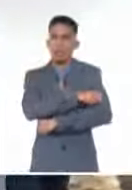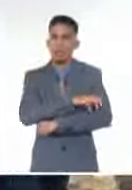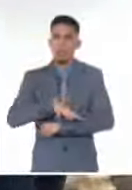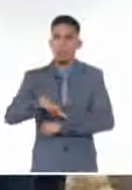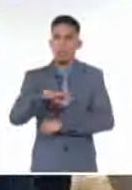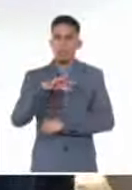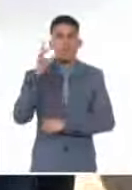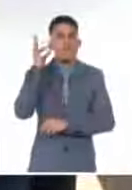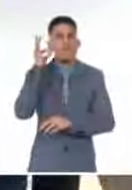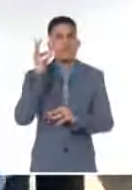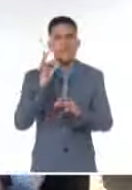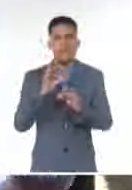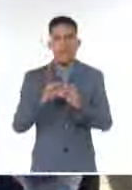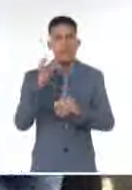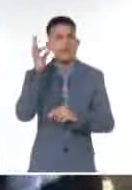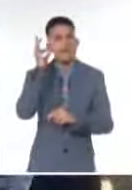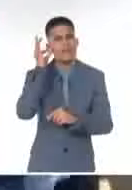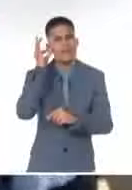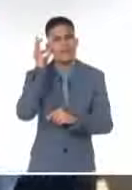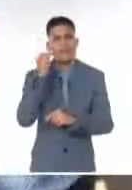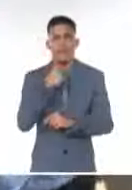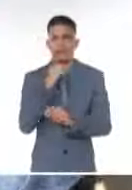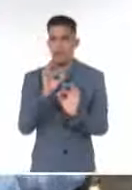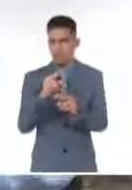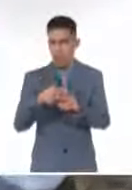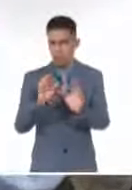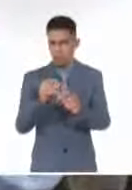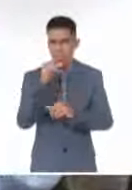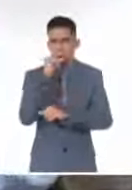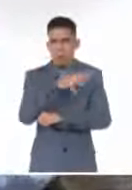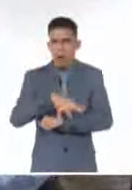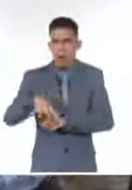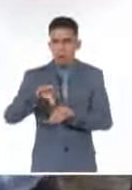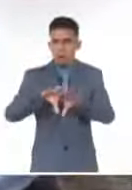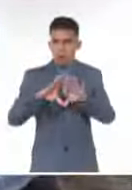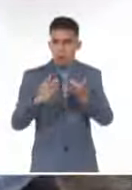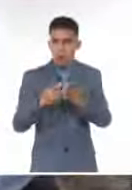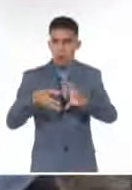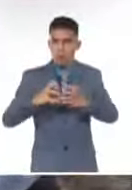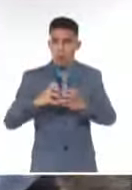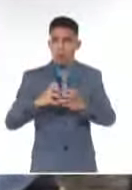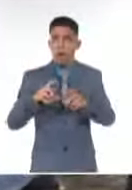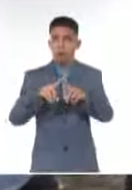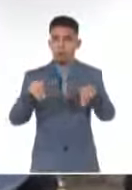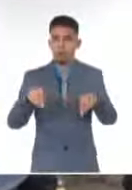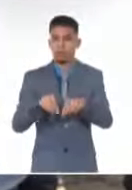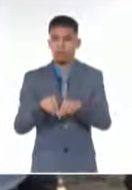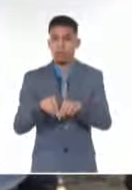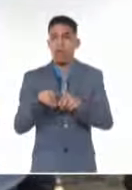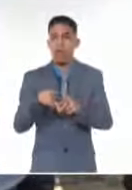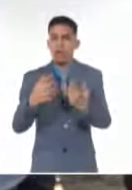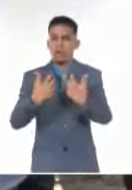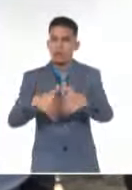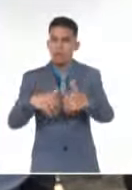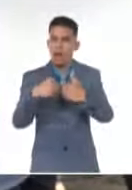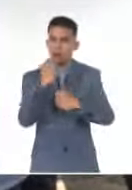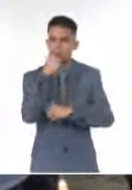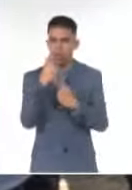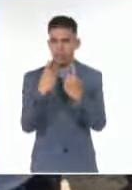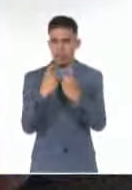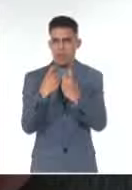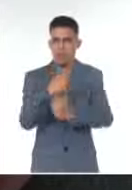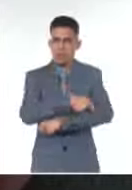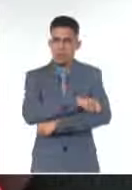que lograr que eso sea más, y que entre todo el sistema productivo local que tenemos en el territorio, aquí se produzca la comida que le hace falta